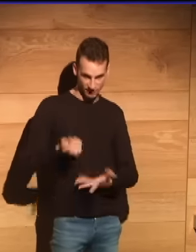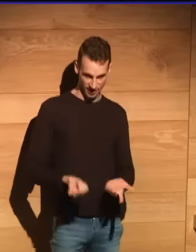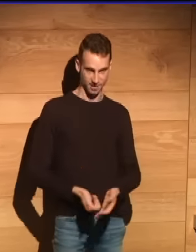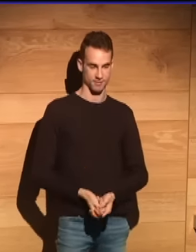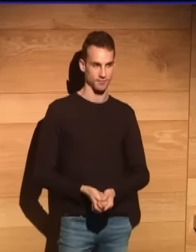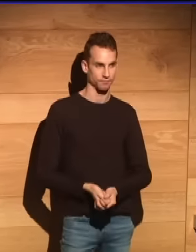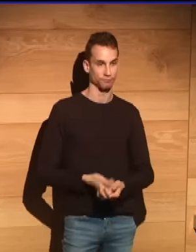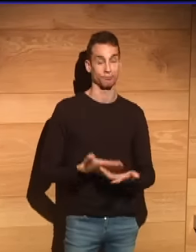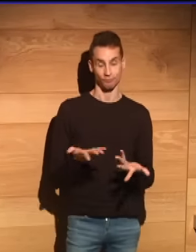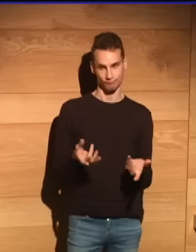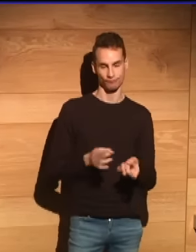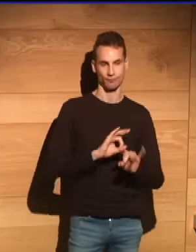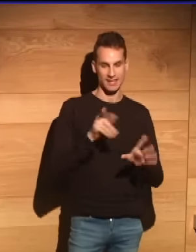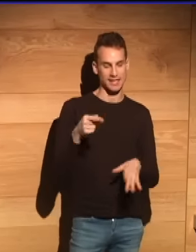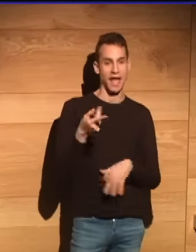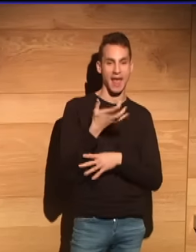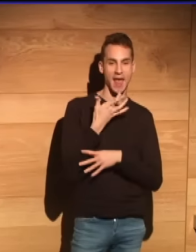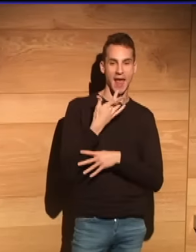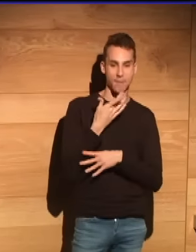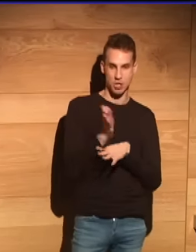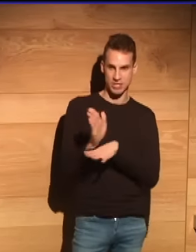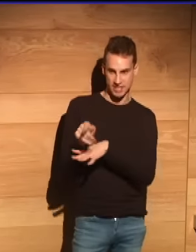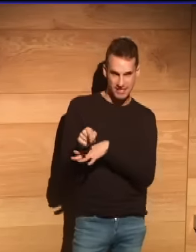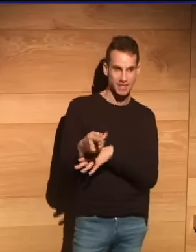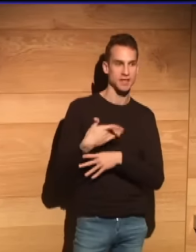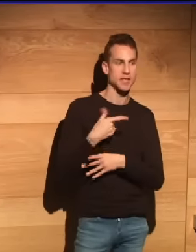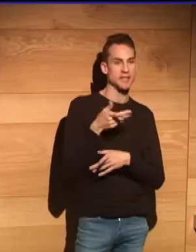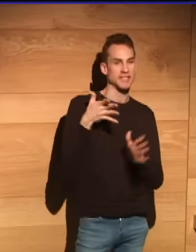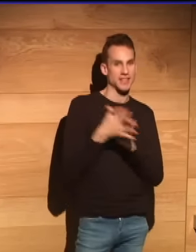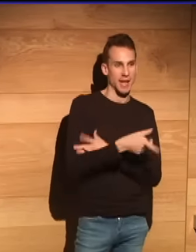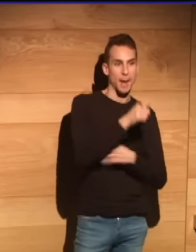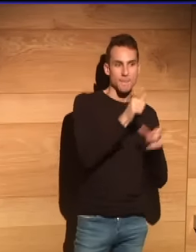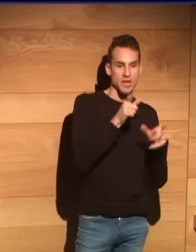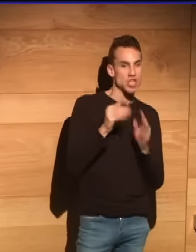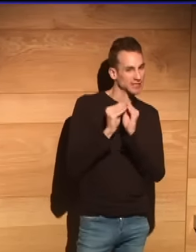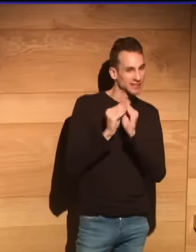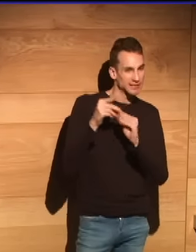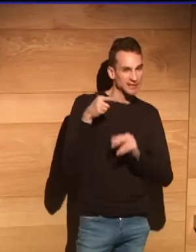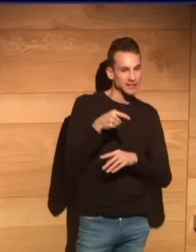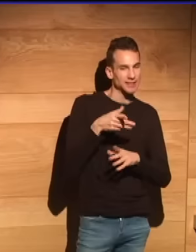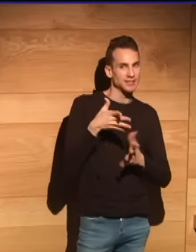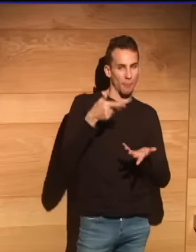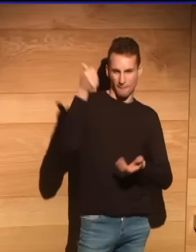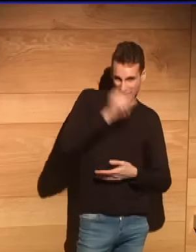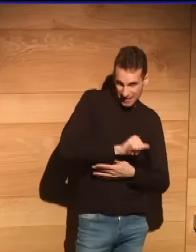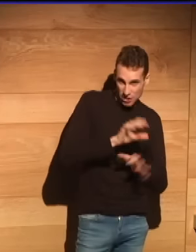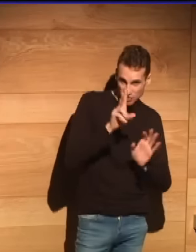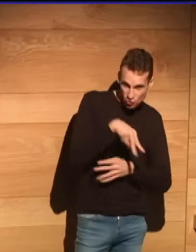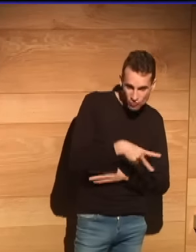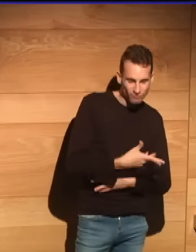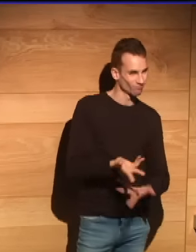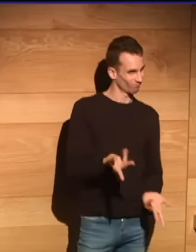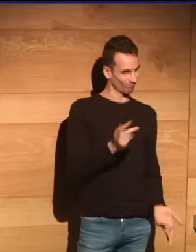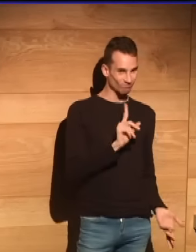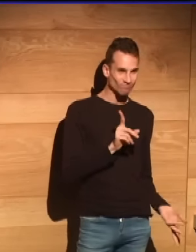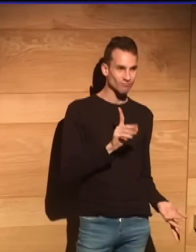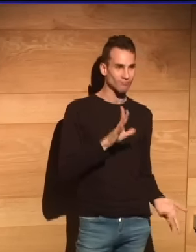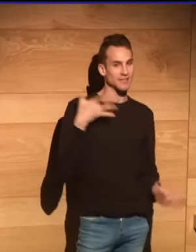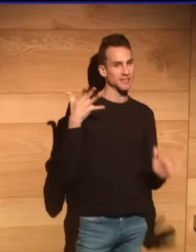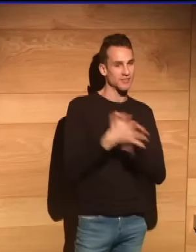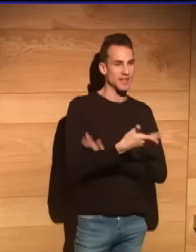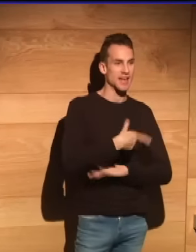ejemplos no significa que las personas que han desarrollado eso sean machistas tampoco, ¿eh? Significa que los algoritmos de inteligencia